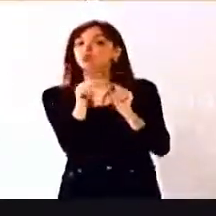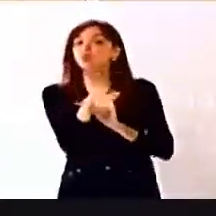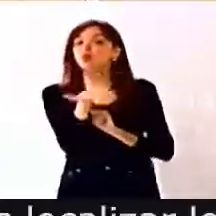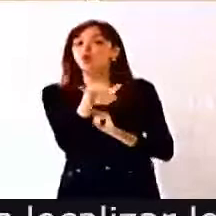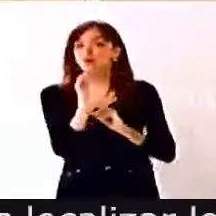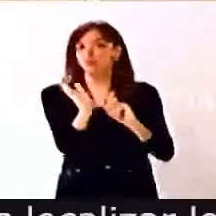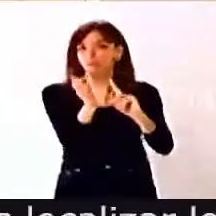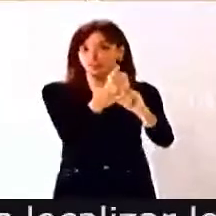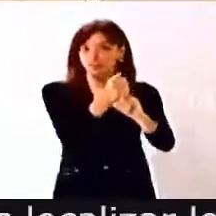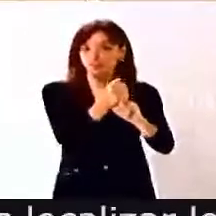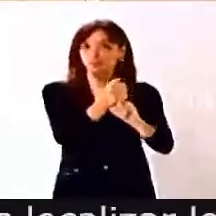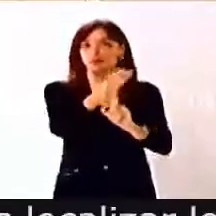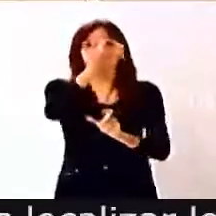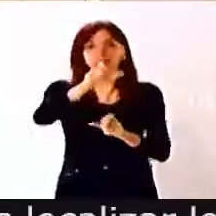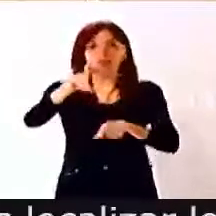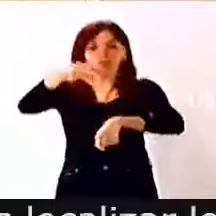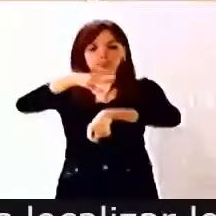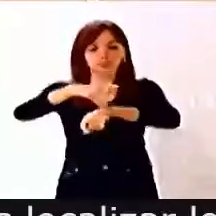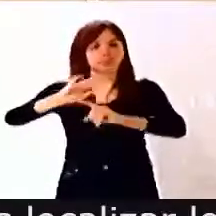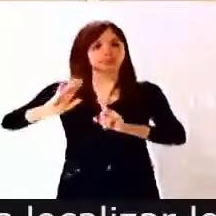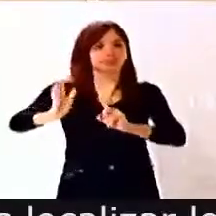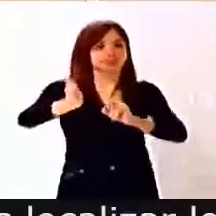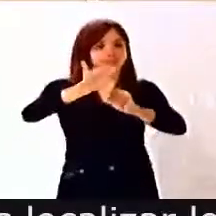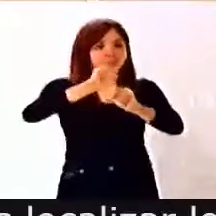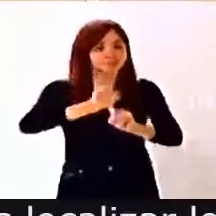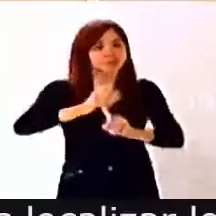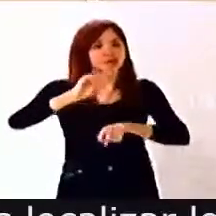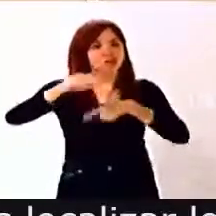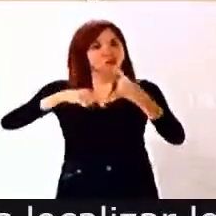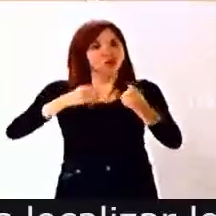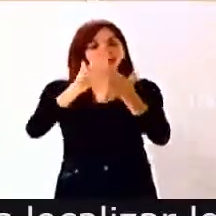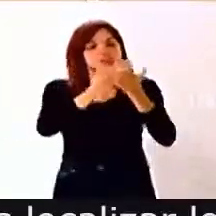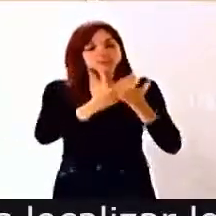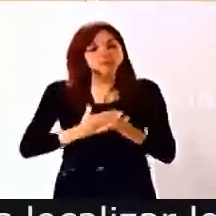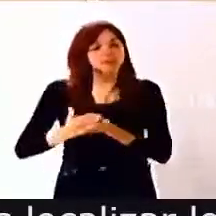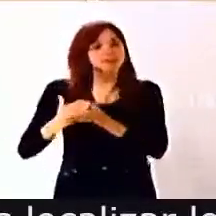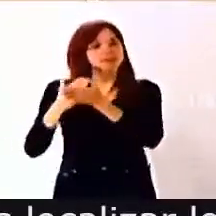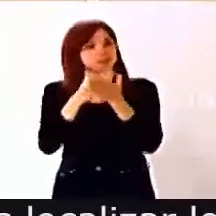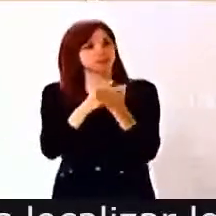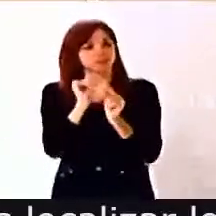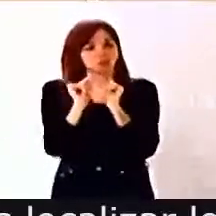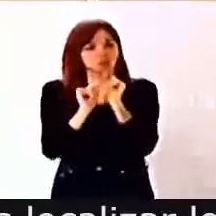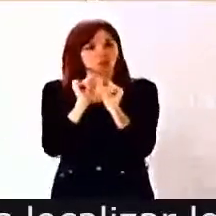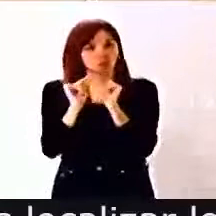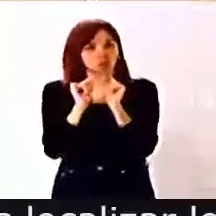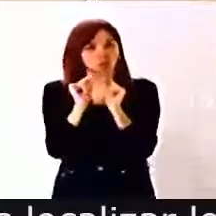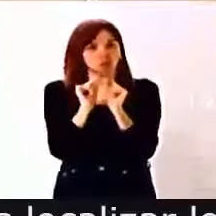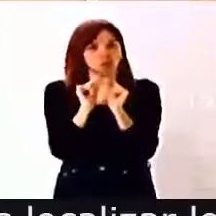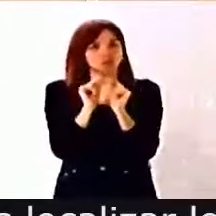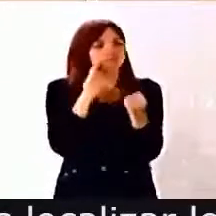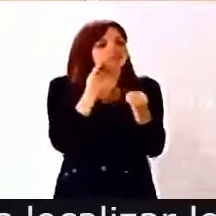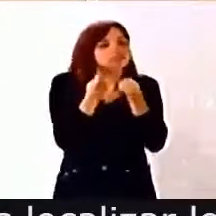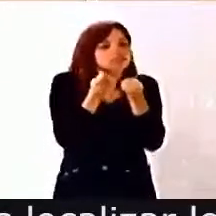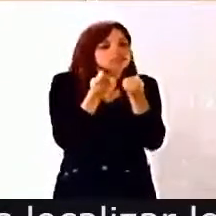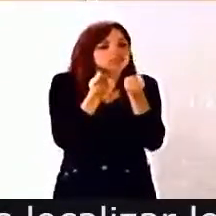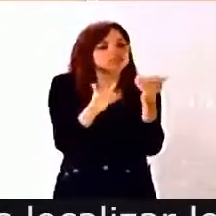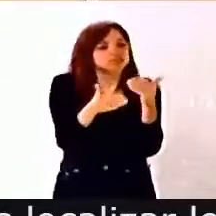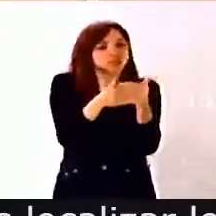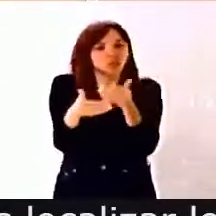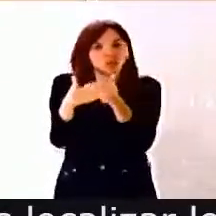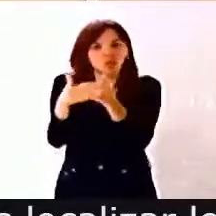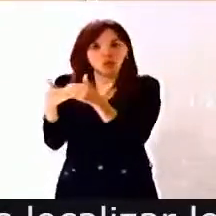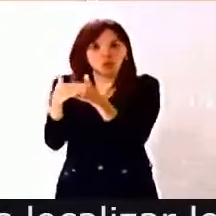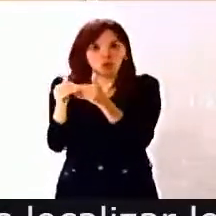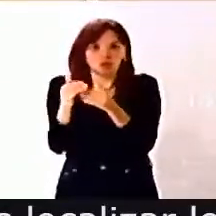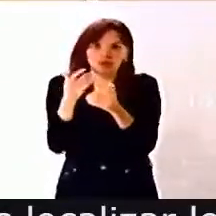los positivos, hacer un estudio epidemiológico y cerrar los brotes en cuanto podemos.